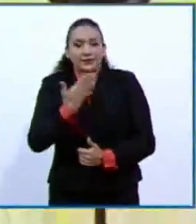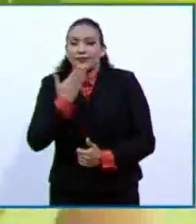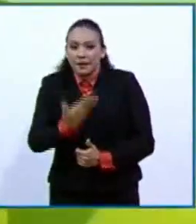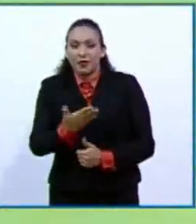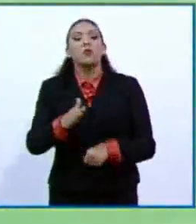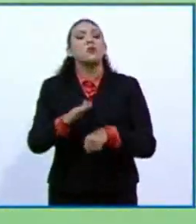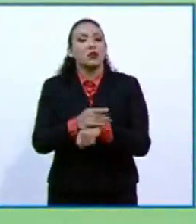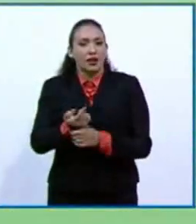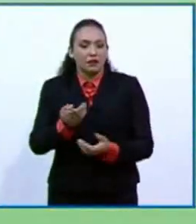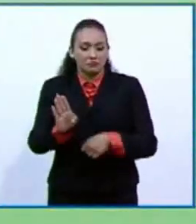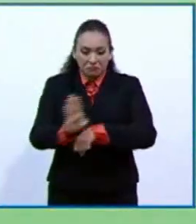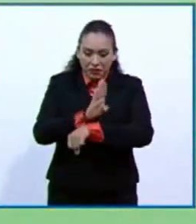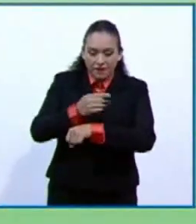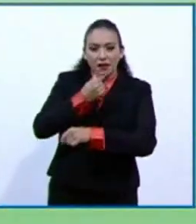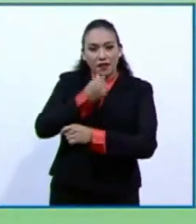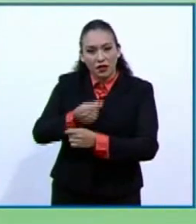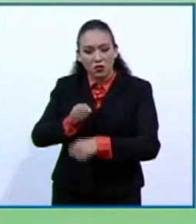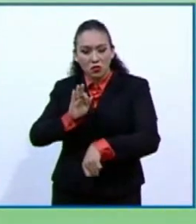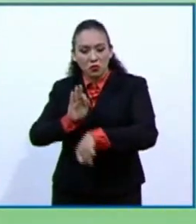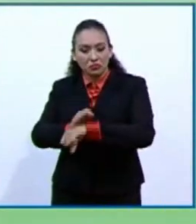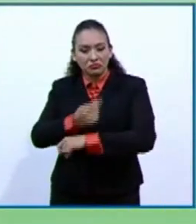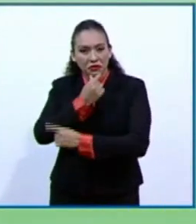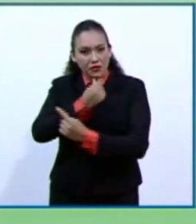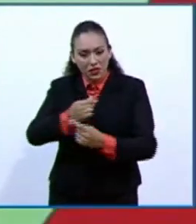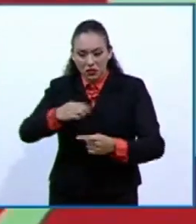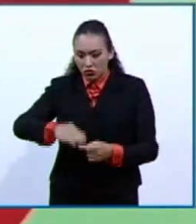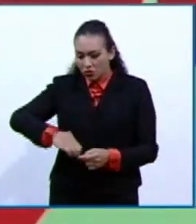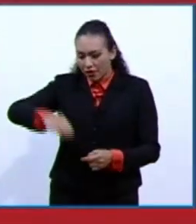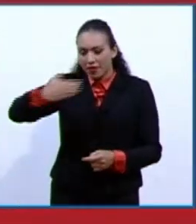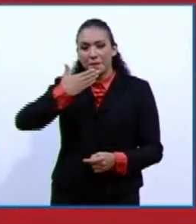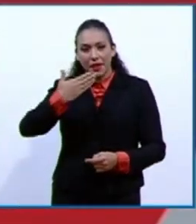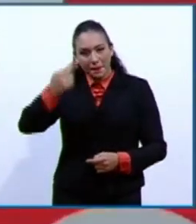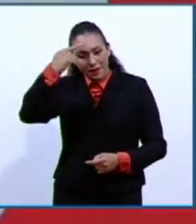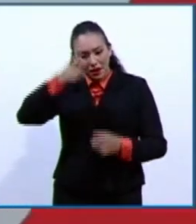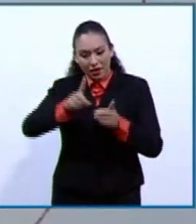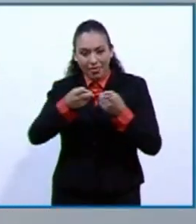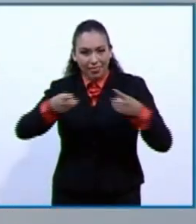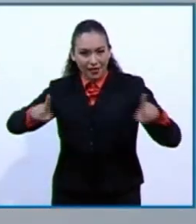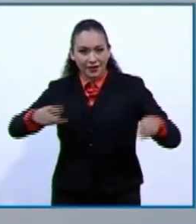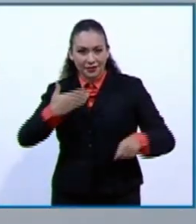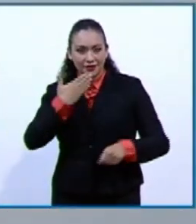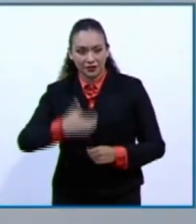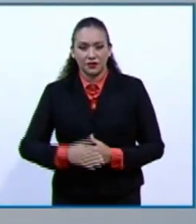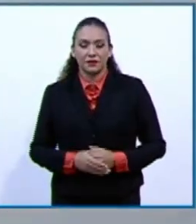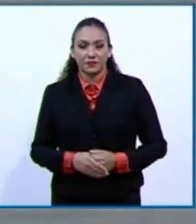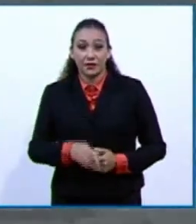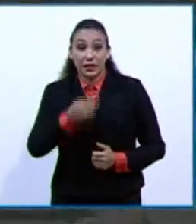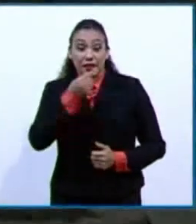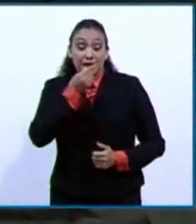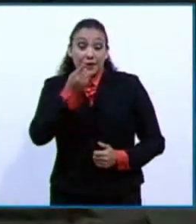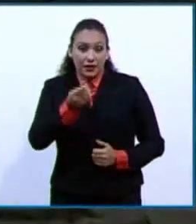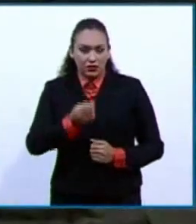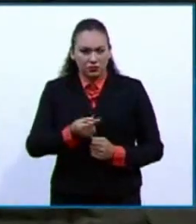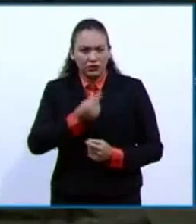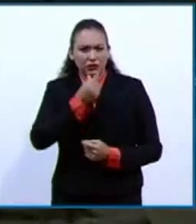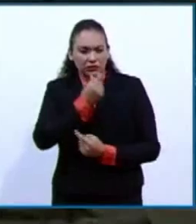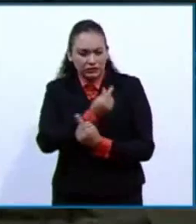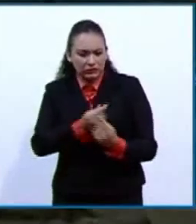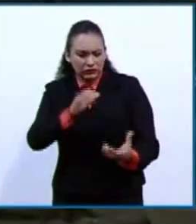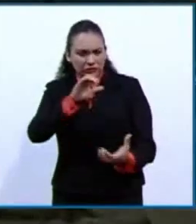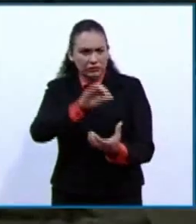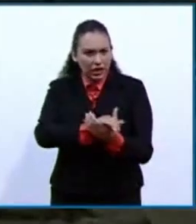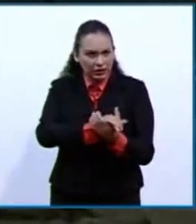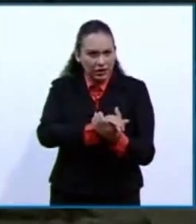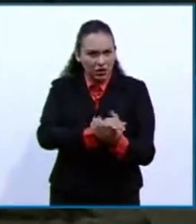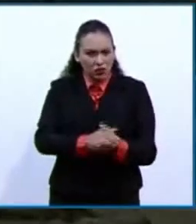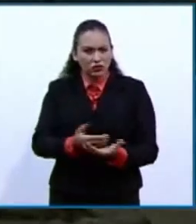eficaz y razonable para proteger los derechos propios de su edad y su pleno desarrollo. Indicó que el matrimonio infantil afecta el desarrollo